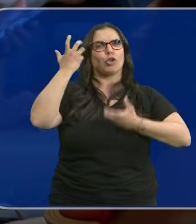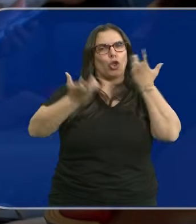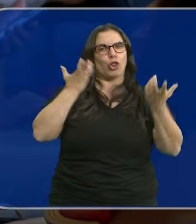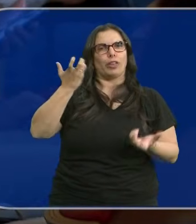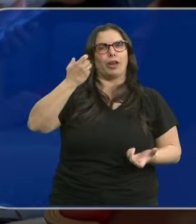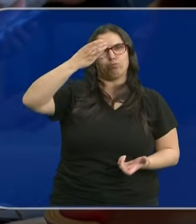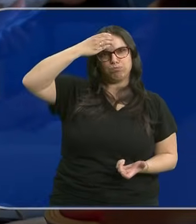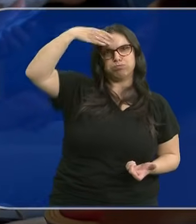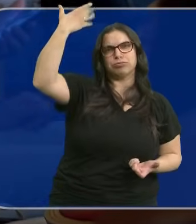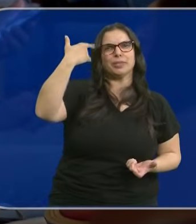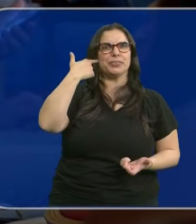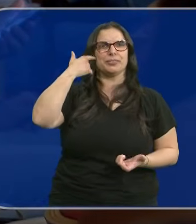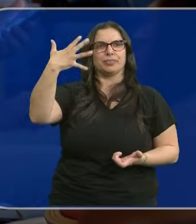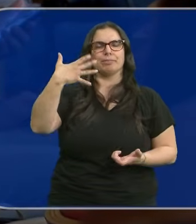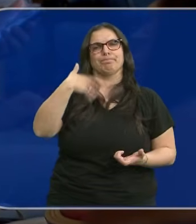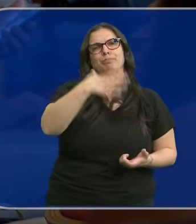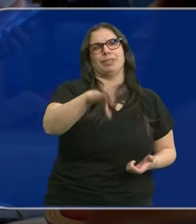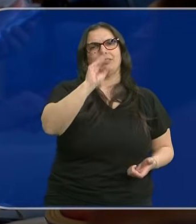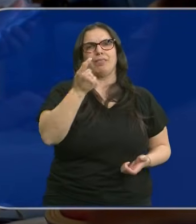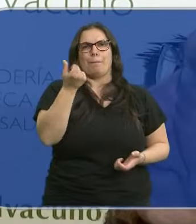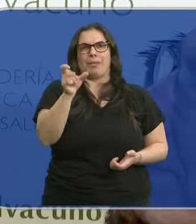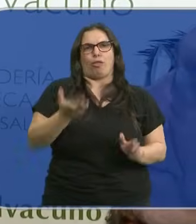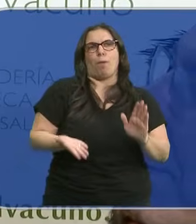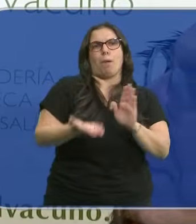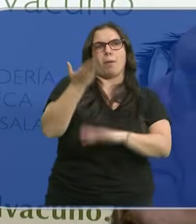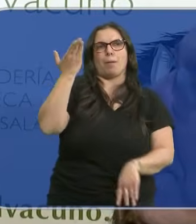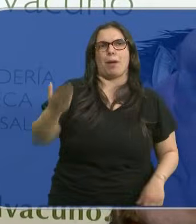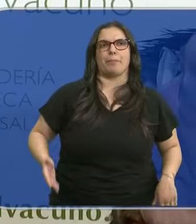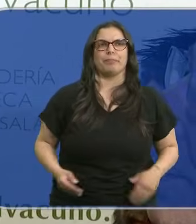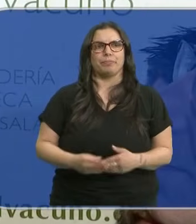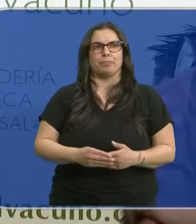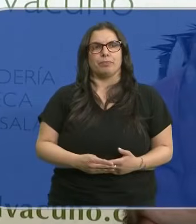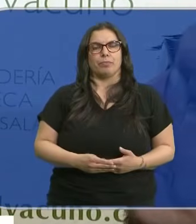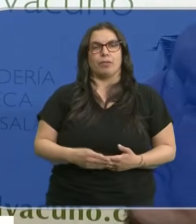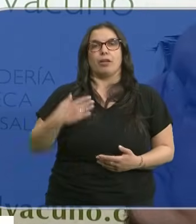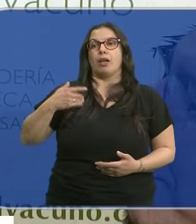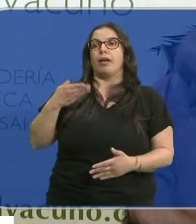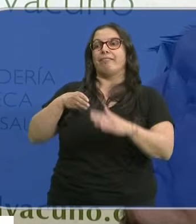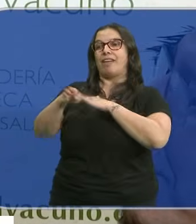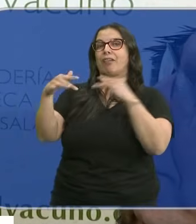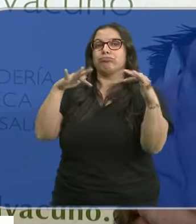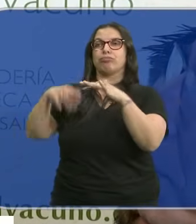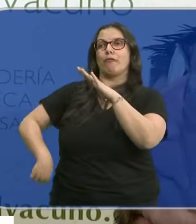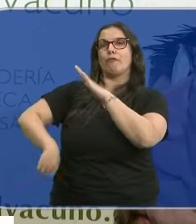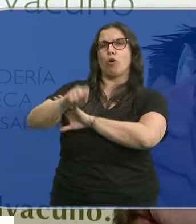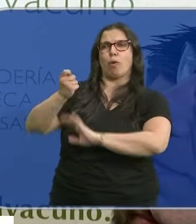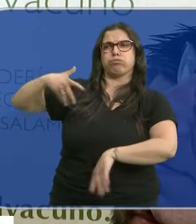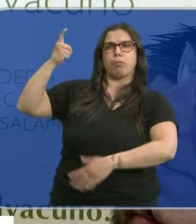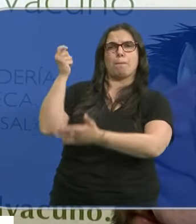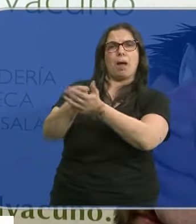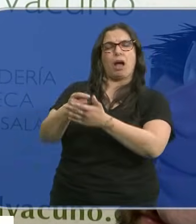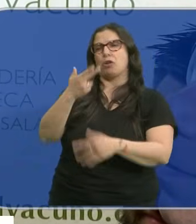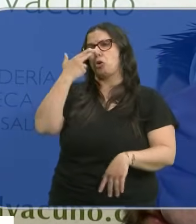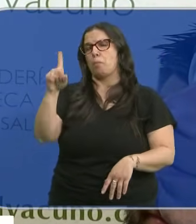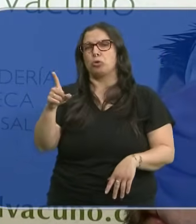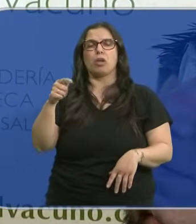estrella que se muestran comprensivos con la subida de los precios. Y no nos cuesta pagar una entrada de fútbol un dineral, o no nos cuesta pagar